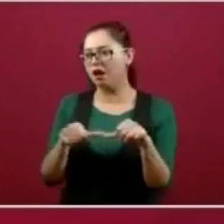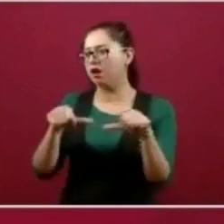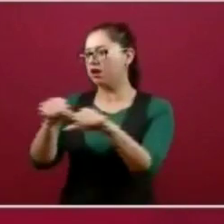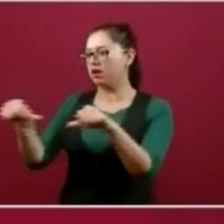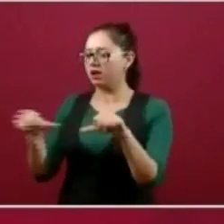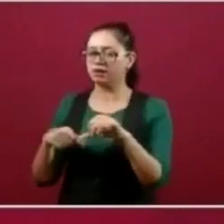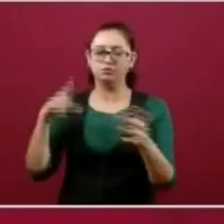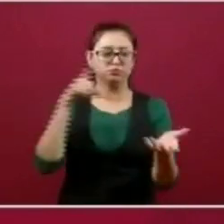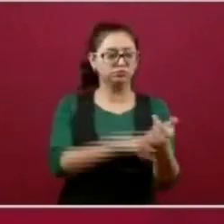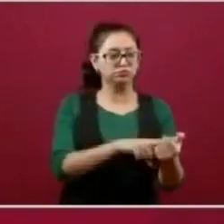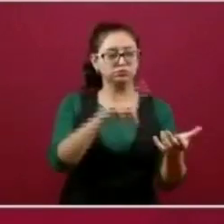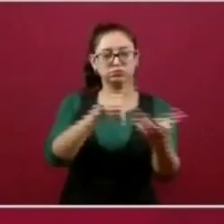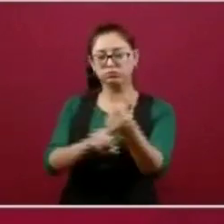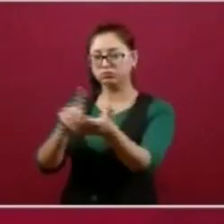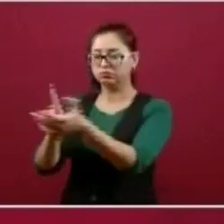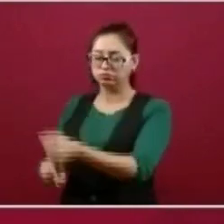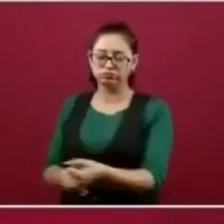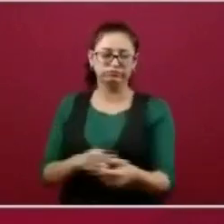Hay